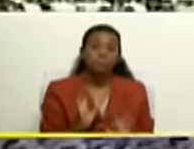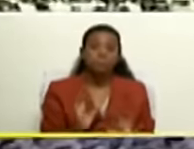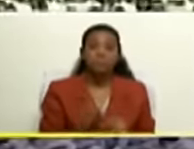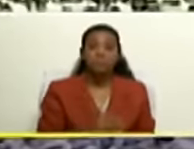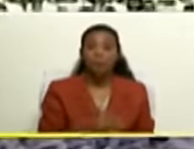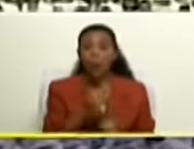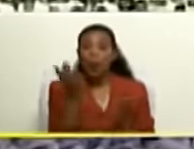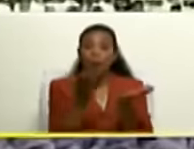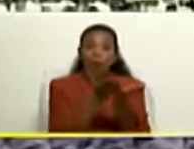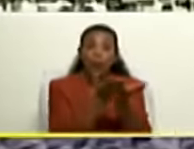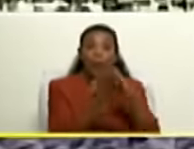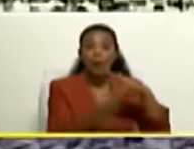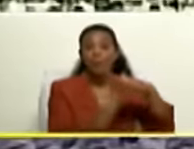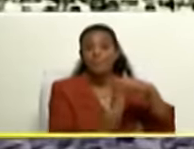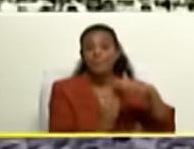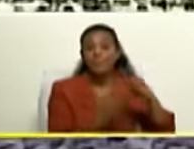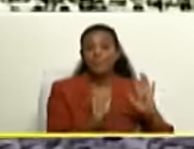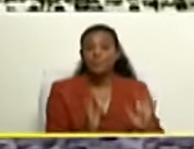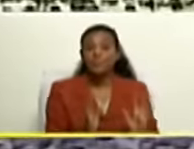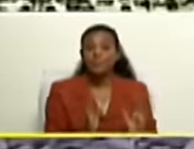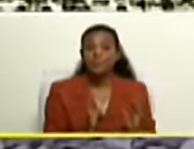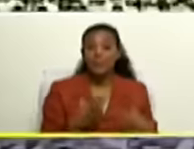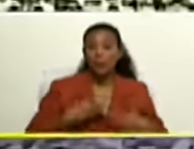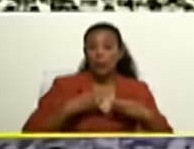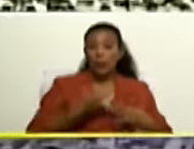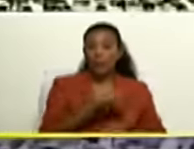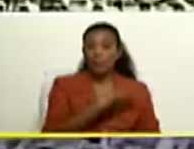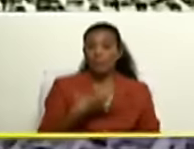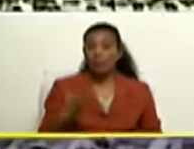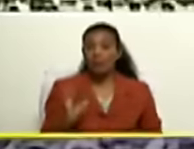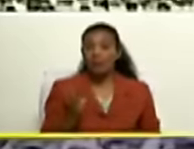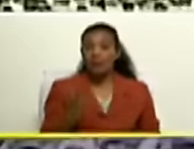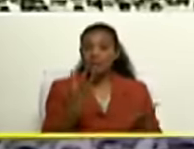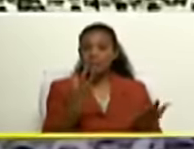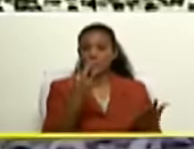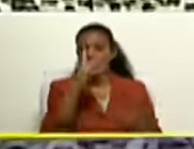o en la escuela primaria, ¿verdad? Hace 8 años.